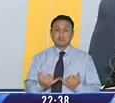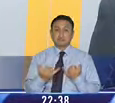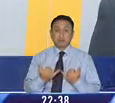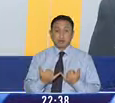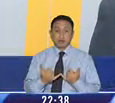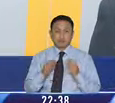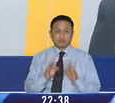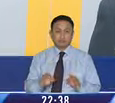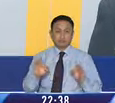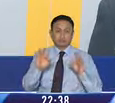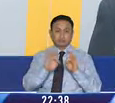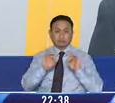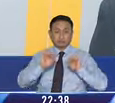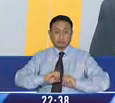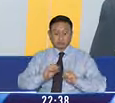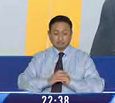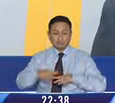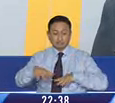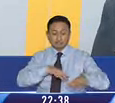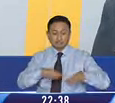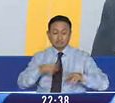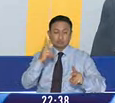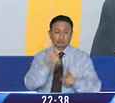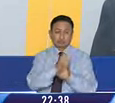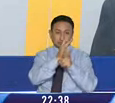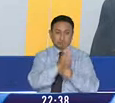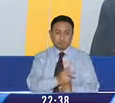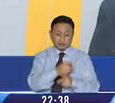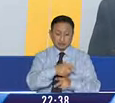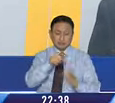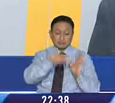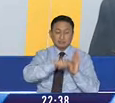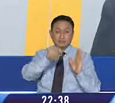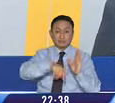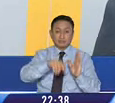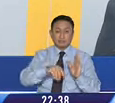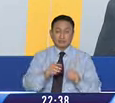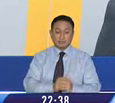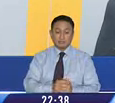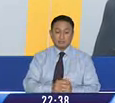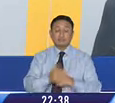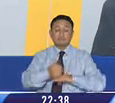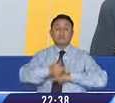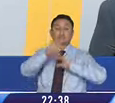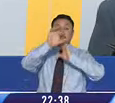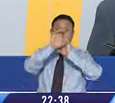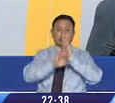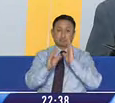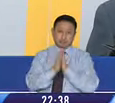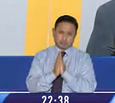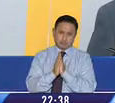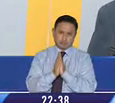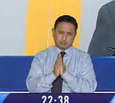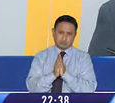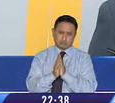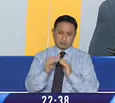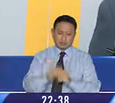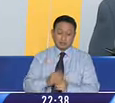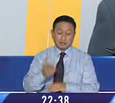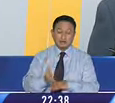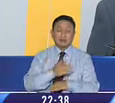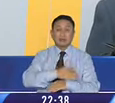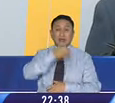muy importante la acción extraordinaria de protección planteada por la Procuraduría General del Estado ante la Corte Constitucional de la